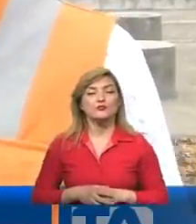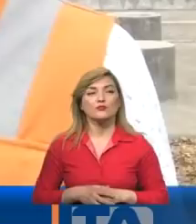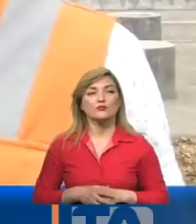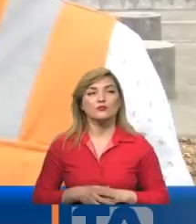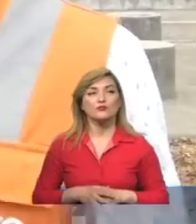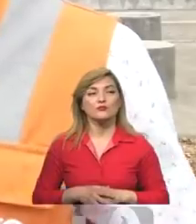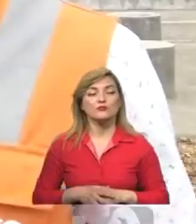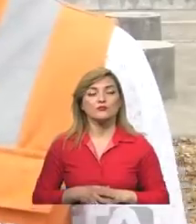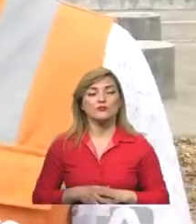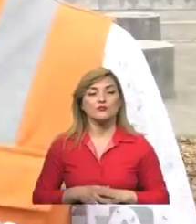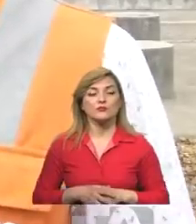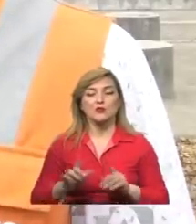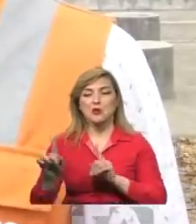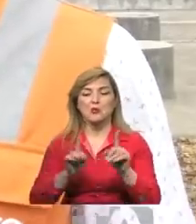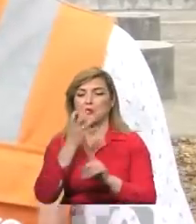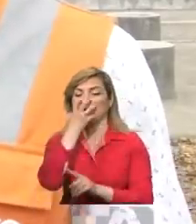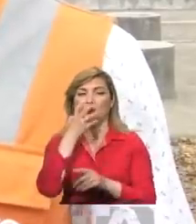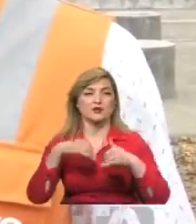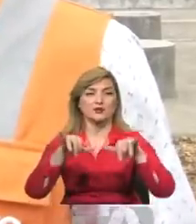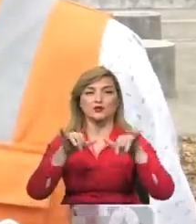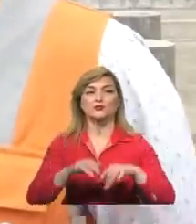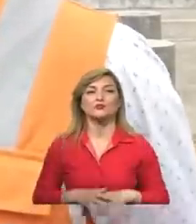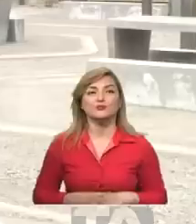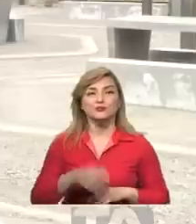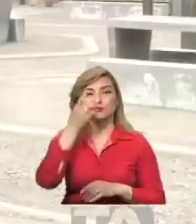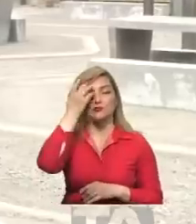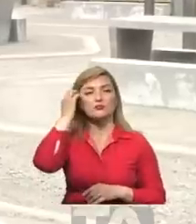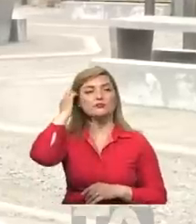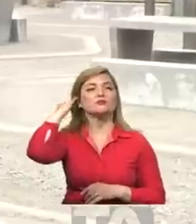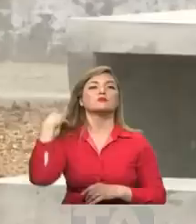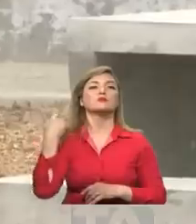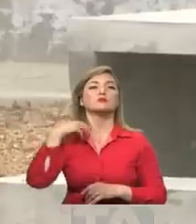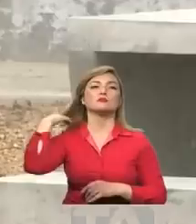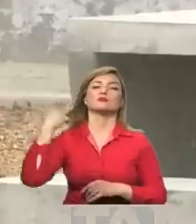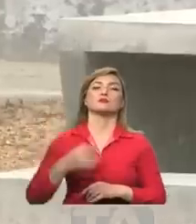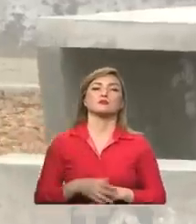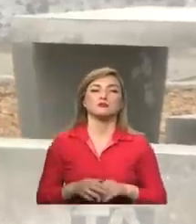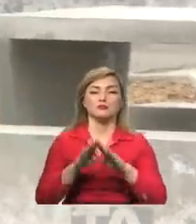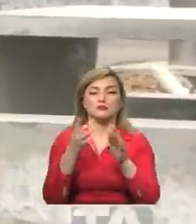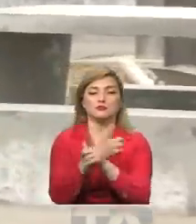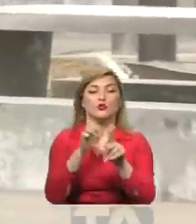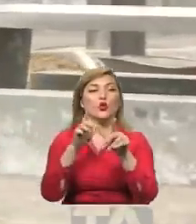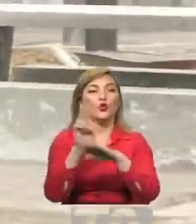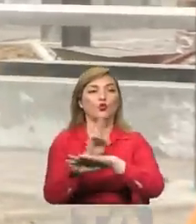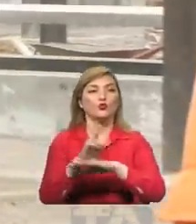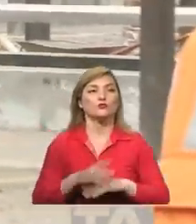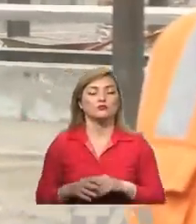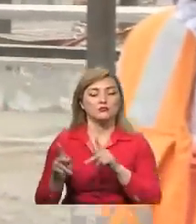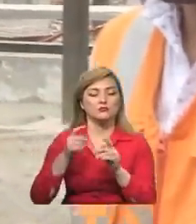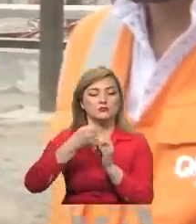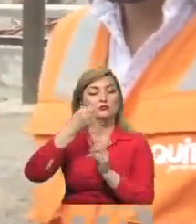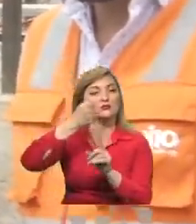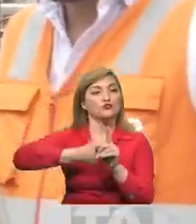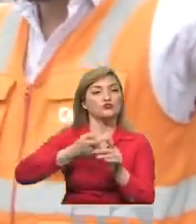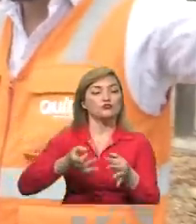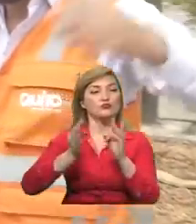mientras circulan, el uso es como en cualquier espacio público, tienen que utilizar las mascarillas. Las mesas de picnic serán de libre uso y estarán listas a finales de